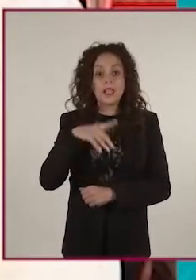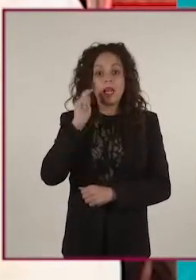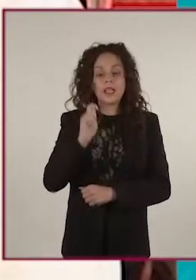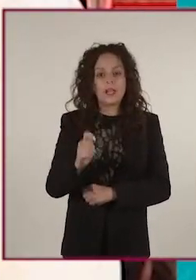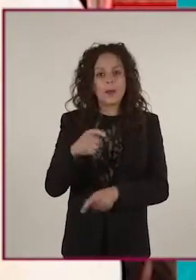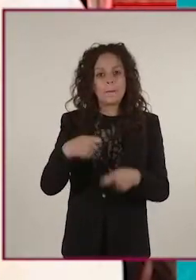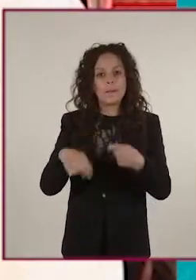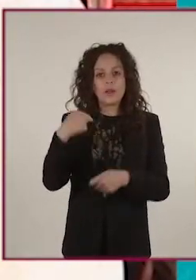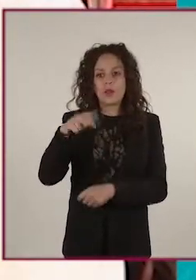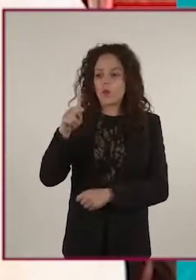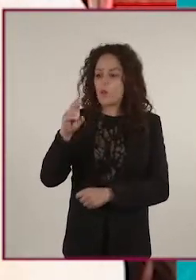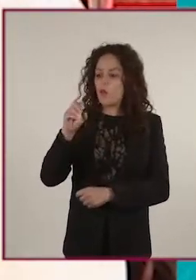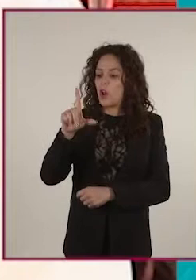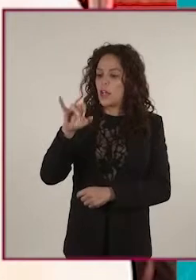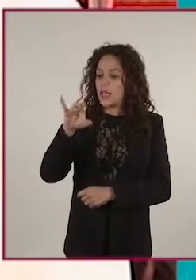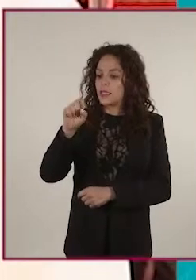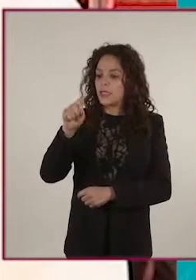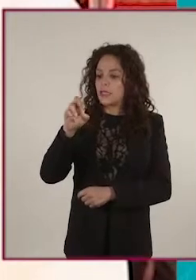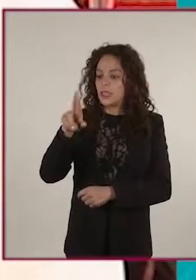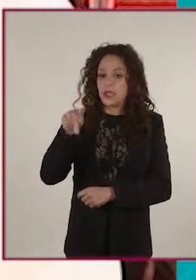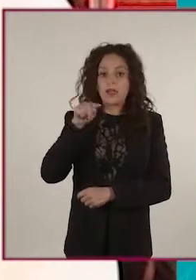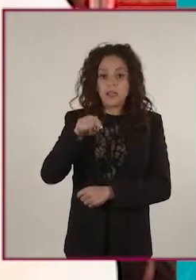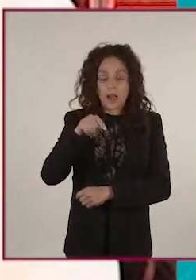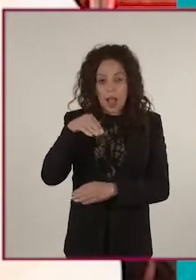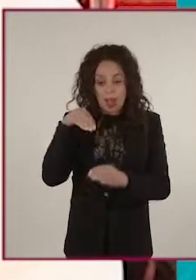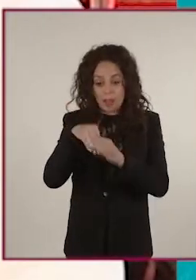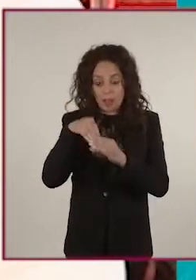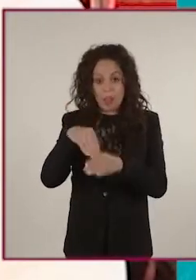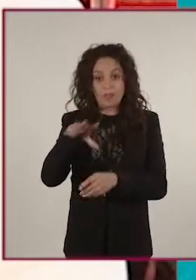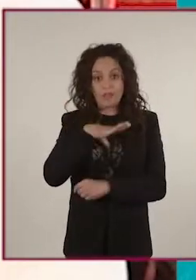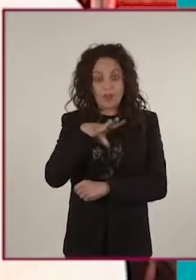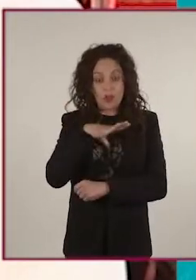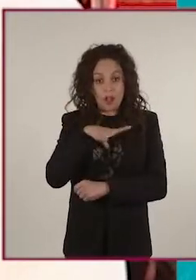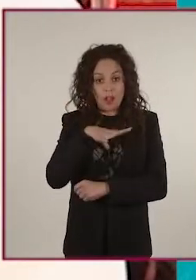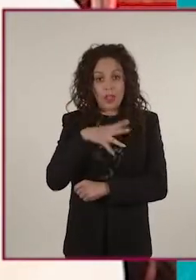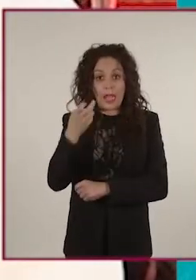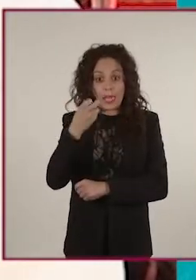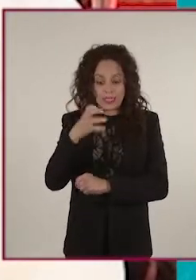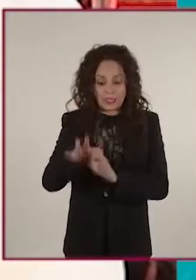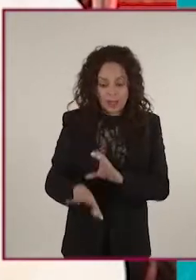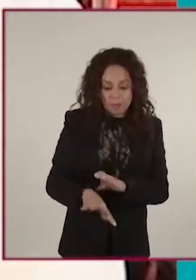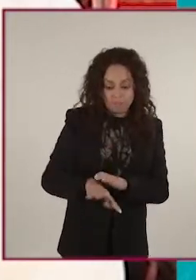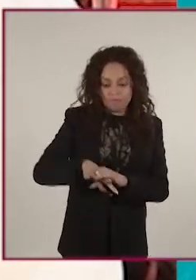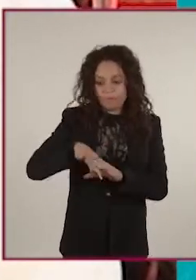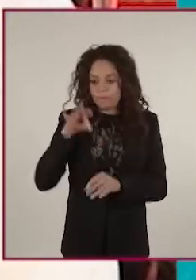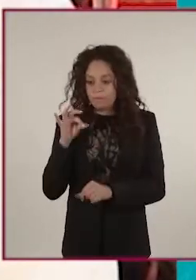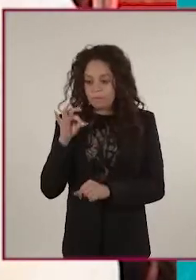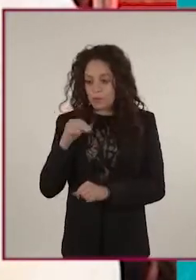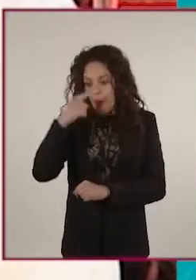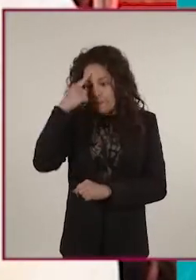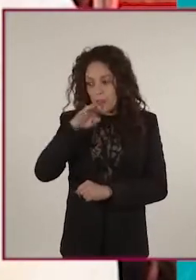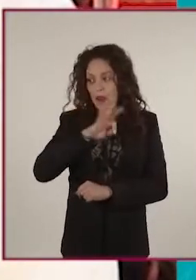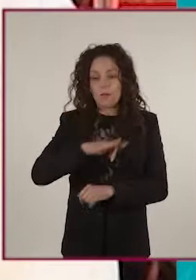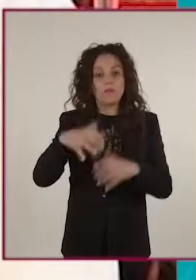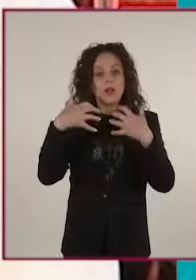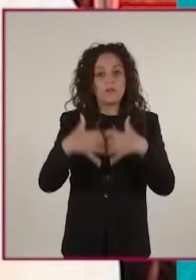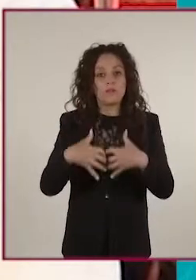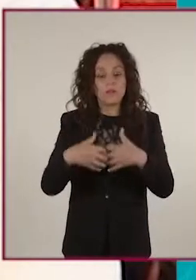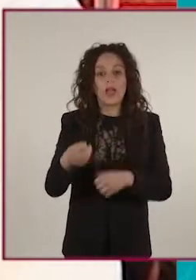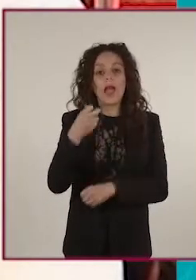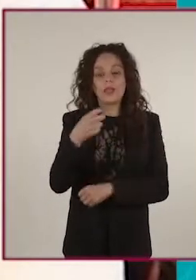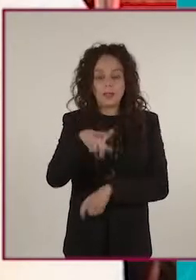poliéster, lo produce y lo acumula dentro de la bacteria, y ese poliéster lo podemos extraer y utilizarlo para fabricar estos